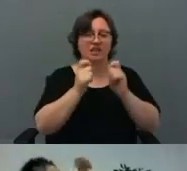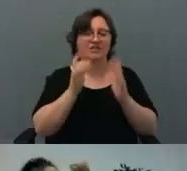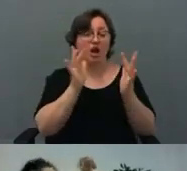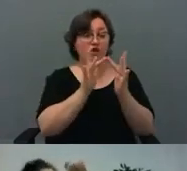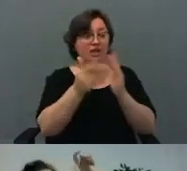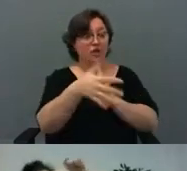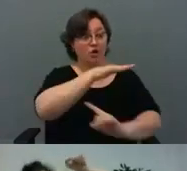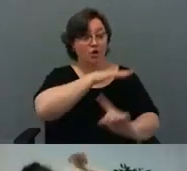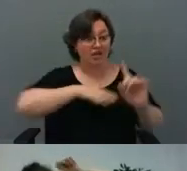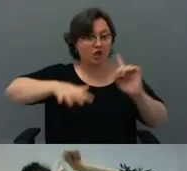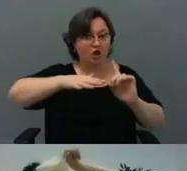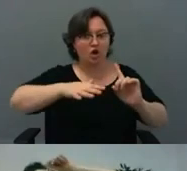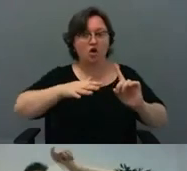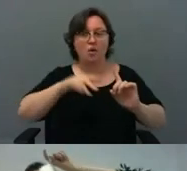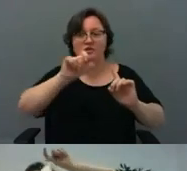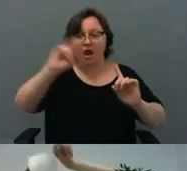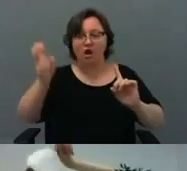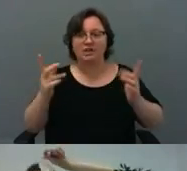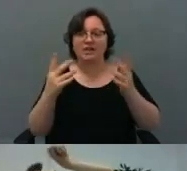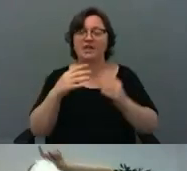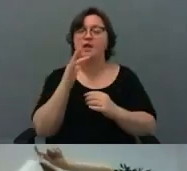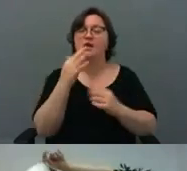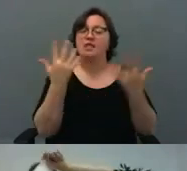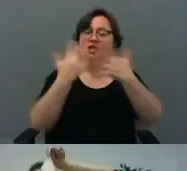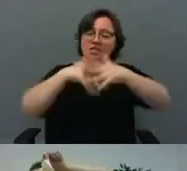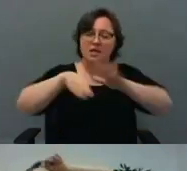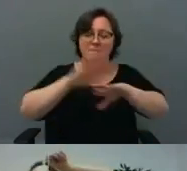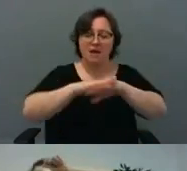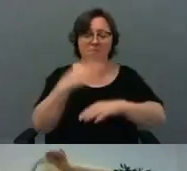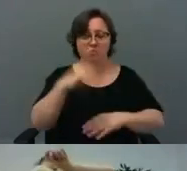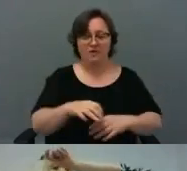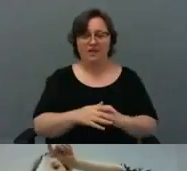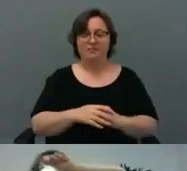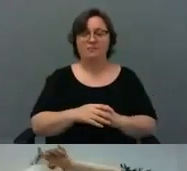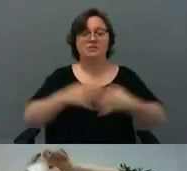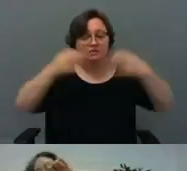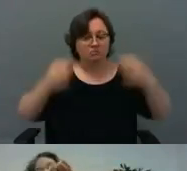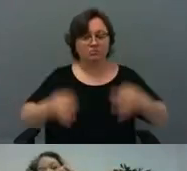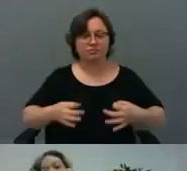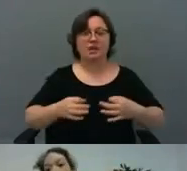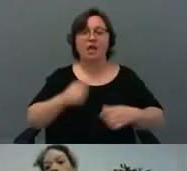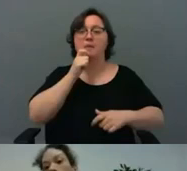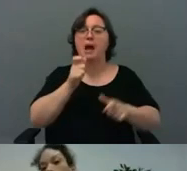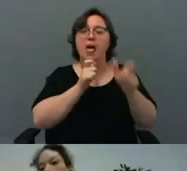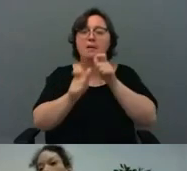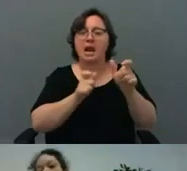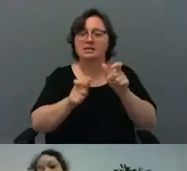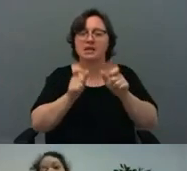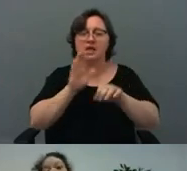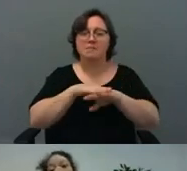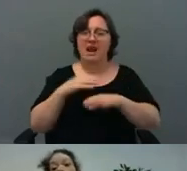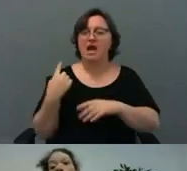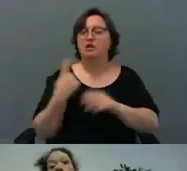interacción con el entorno, con la otra persona, sea posible. Y garantizar también que se empleen palabras que nos permitan a